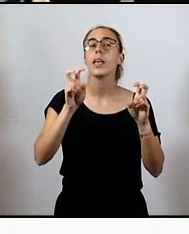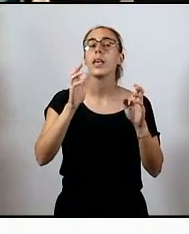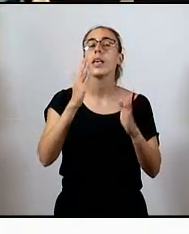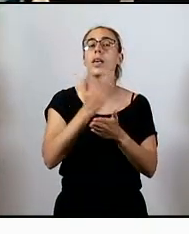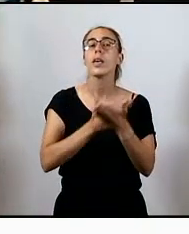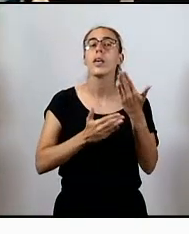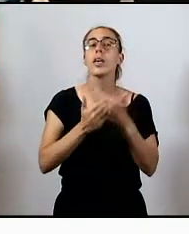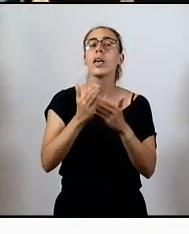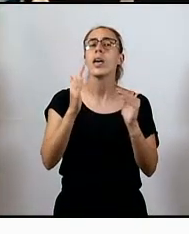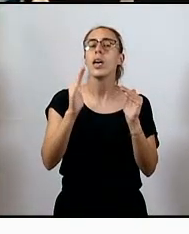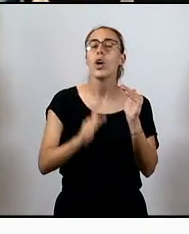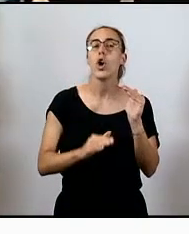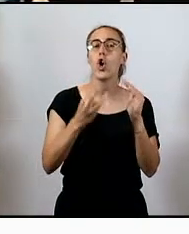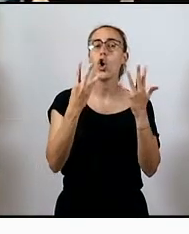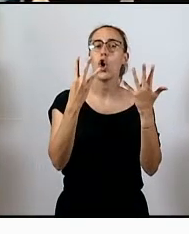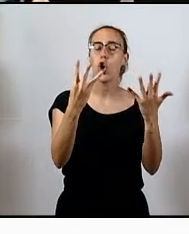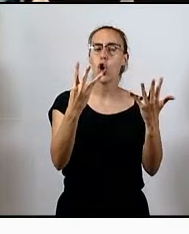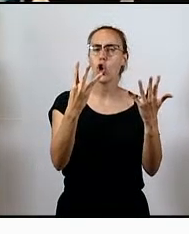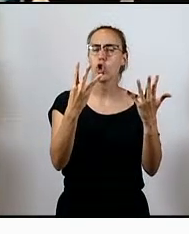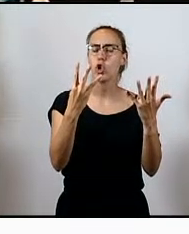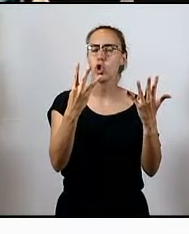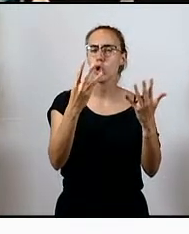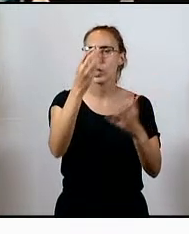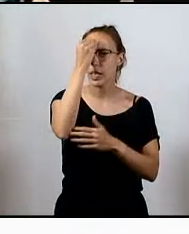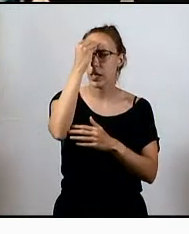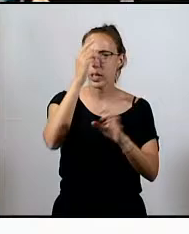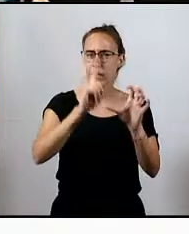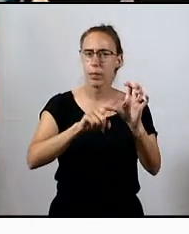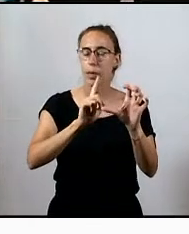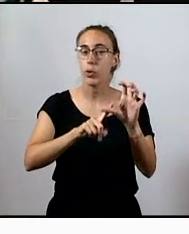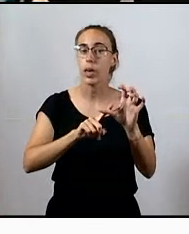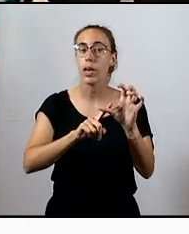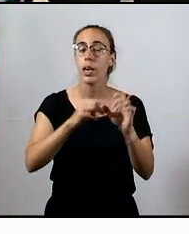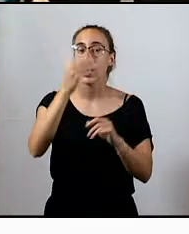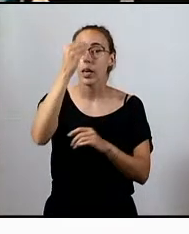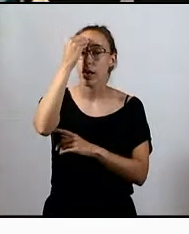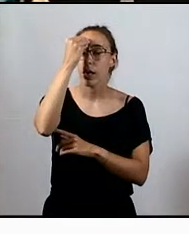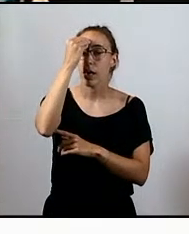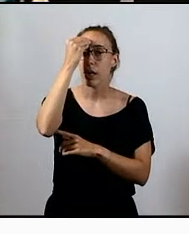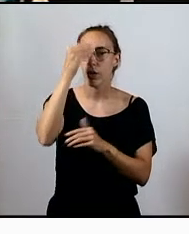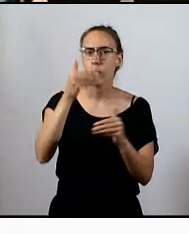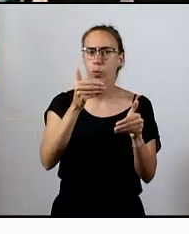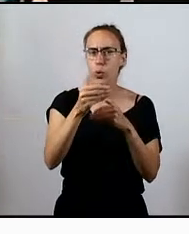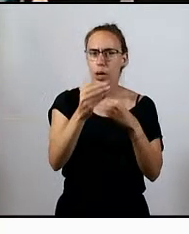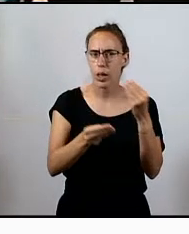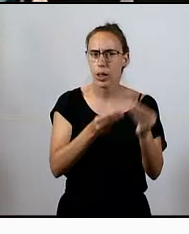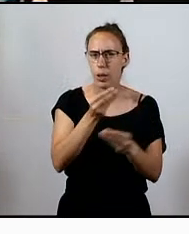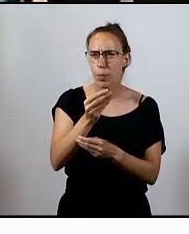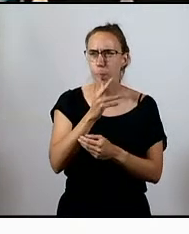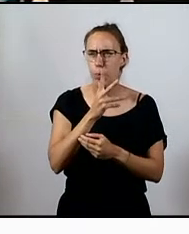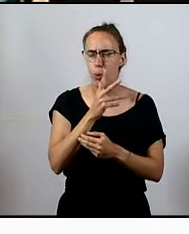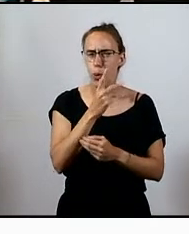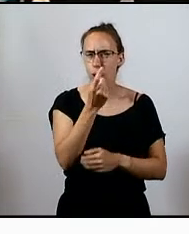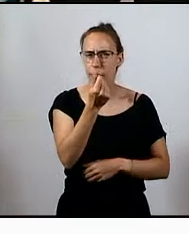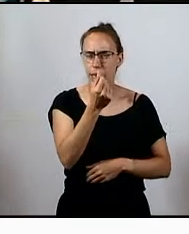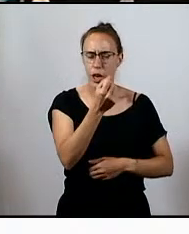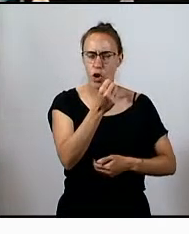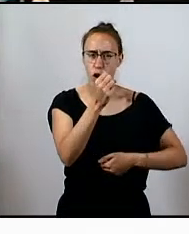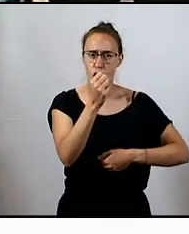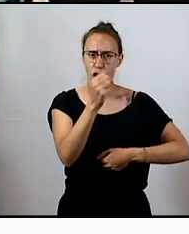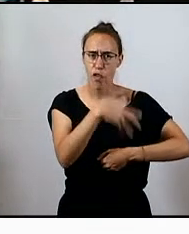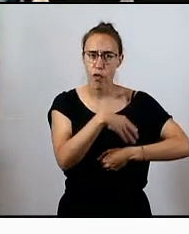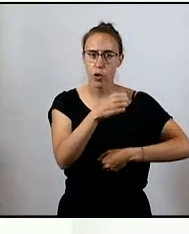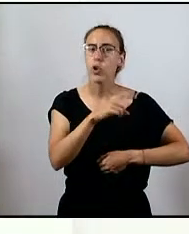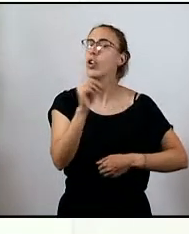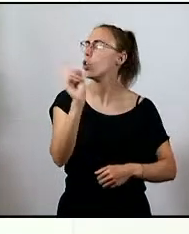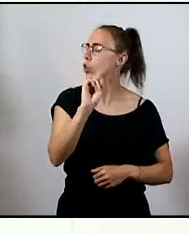en Extremadura. Creo que están acotados a un ponerse en marcha porque es un dinero de los fondos de... No, están en marcha